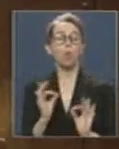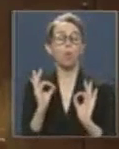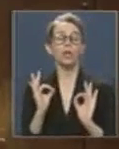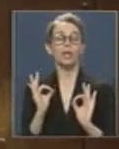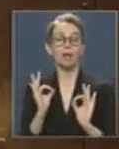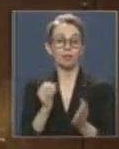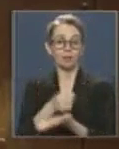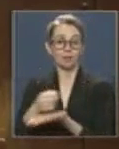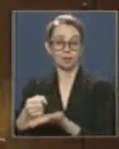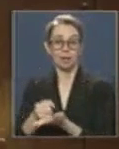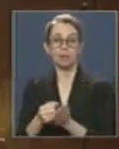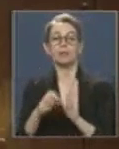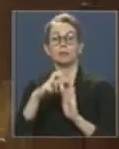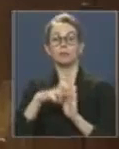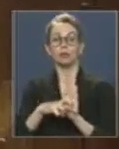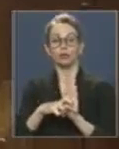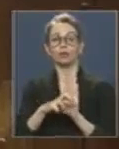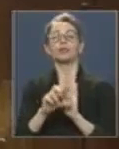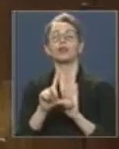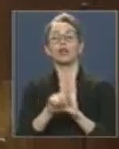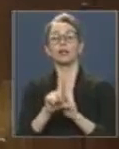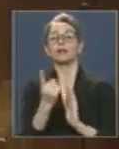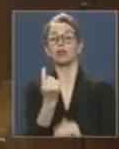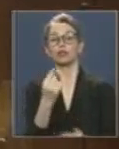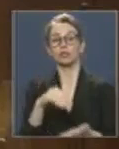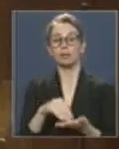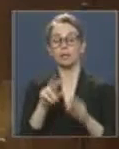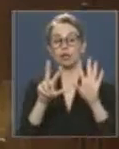de acuerdo al boletín